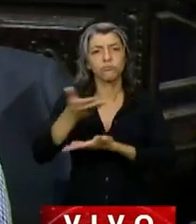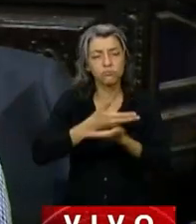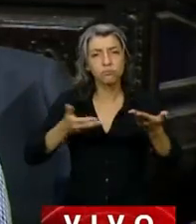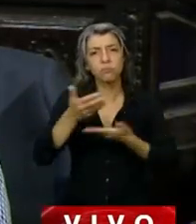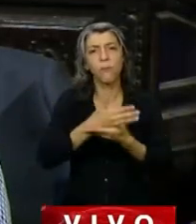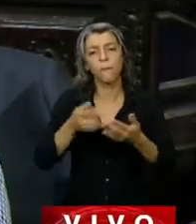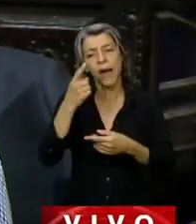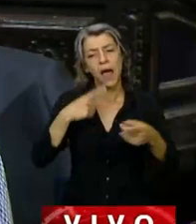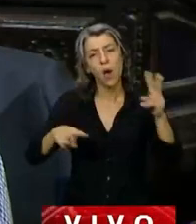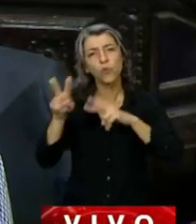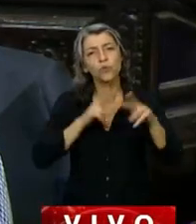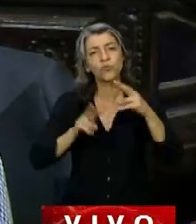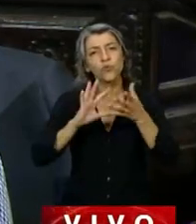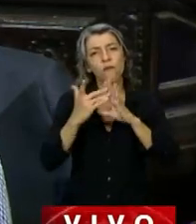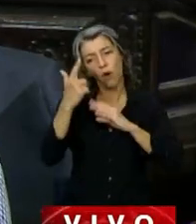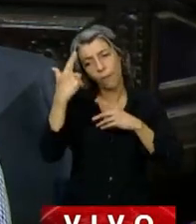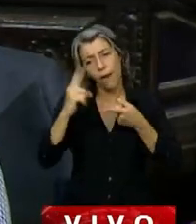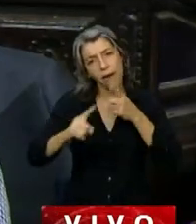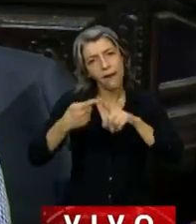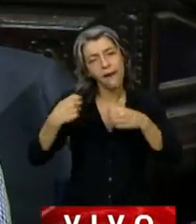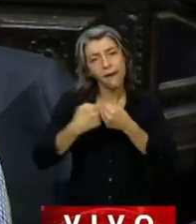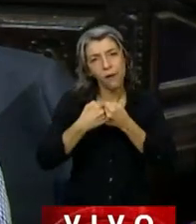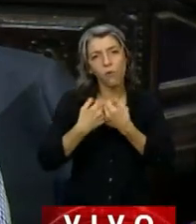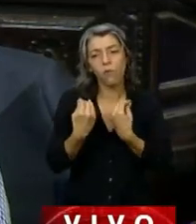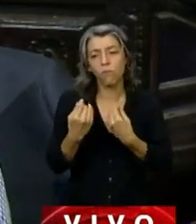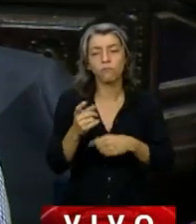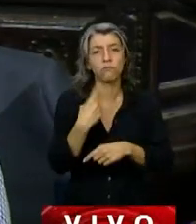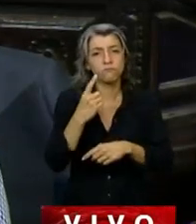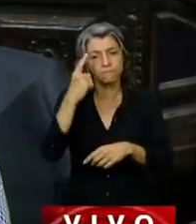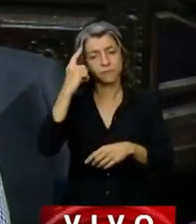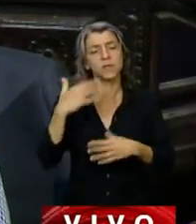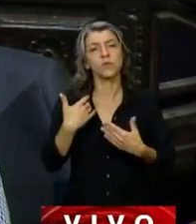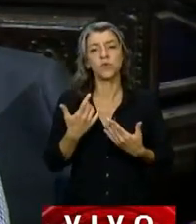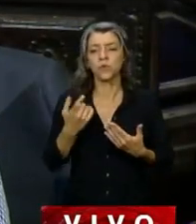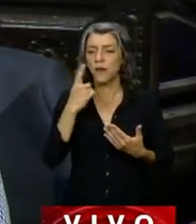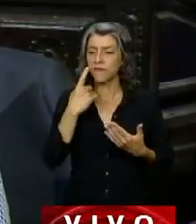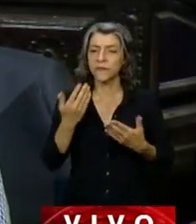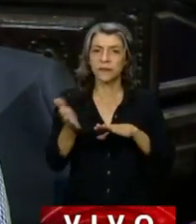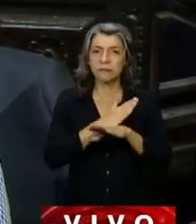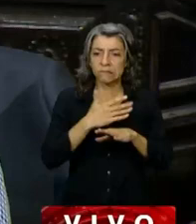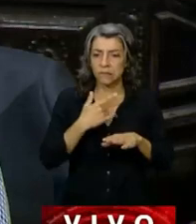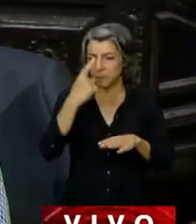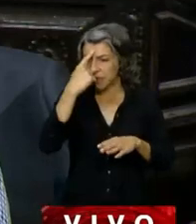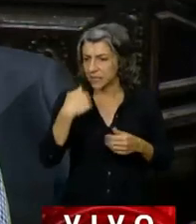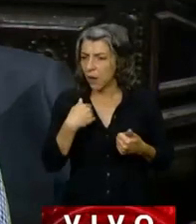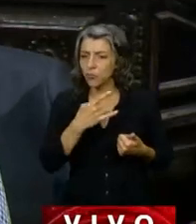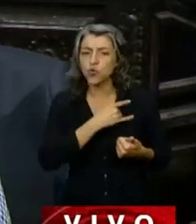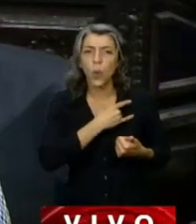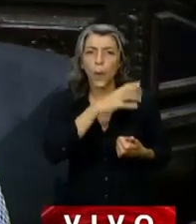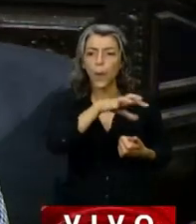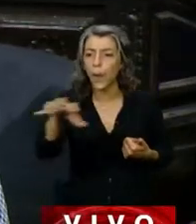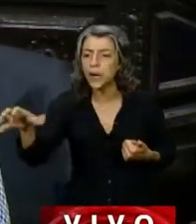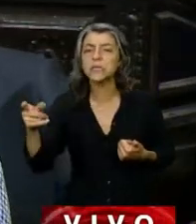esa diferencia porque hay más recursos de los que se habían planteado inicialmente en las universidades.